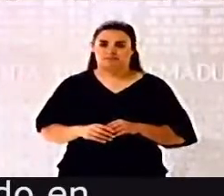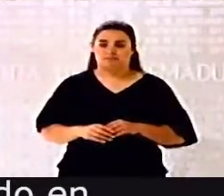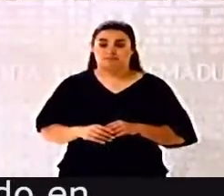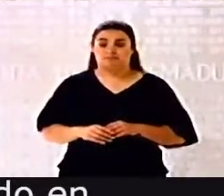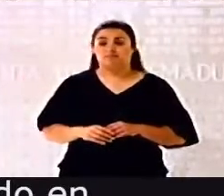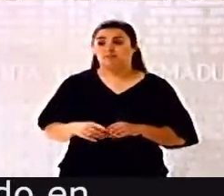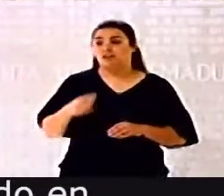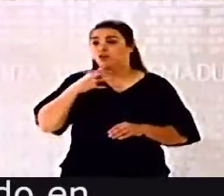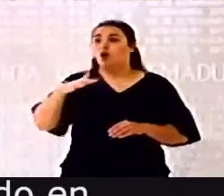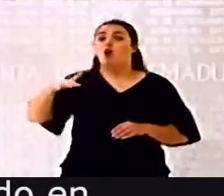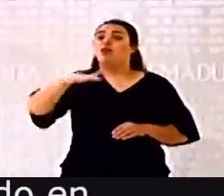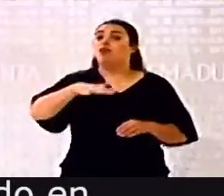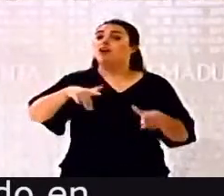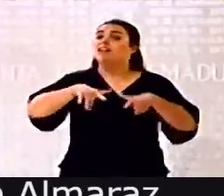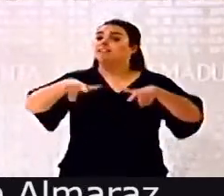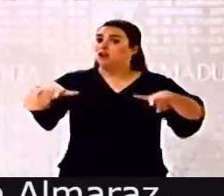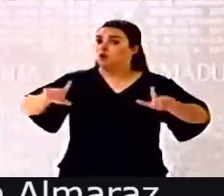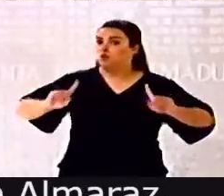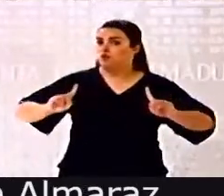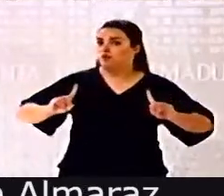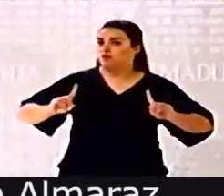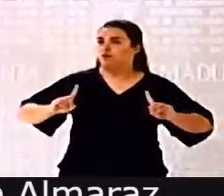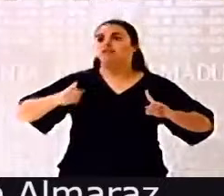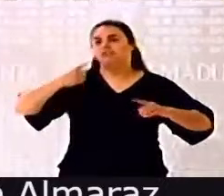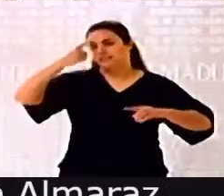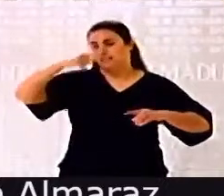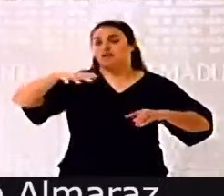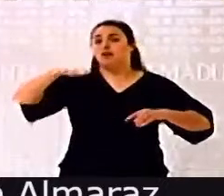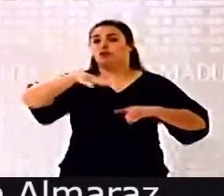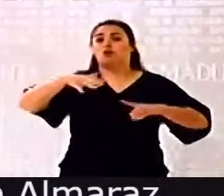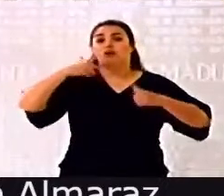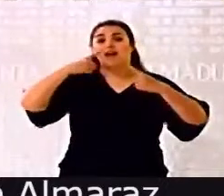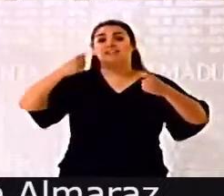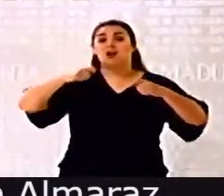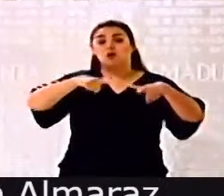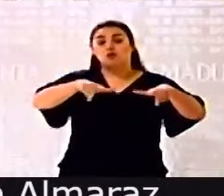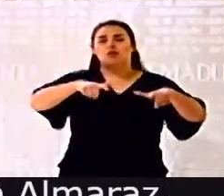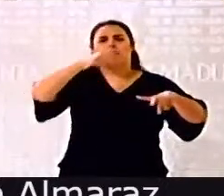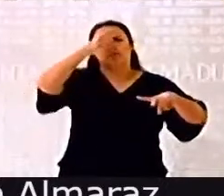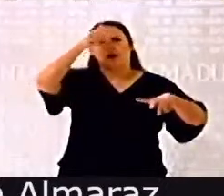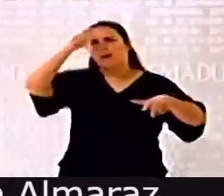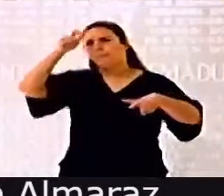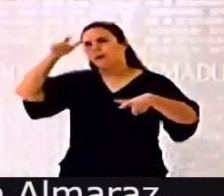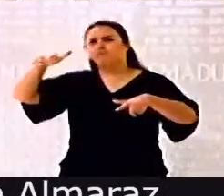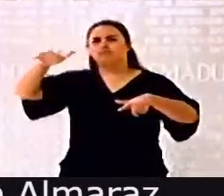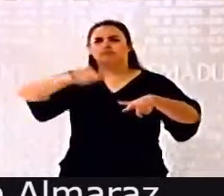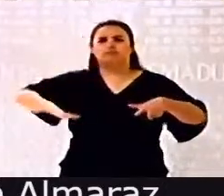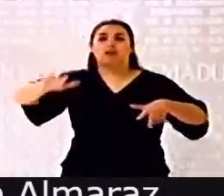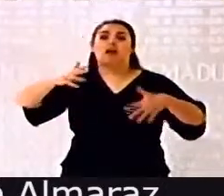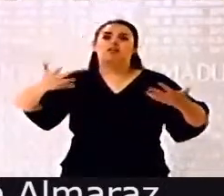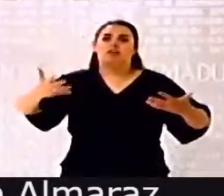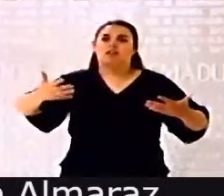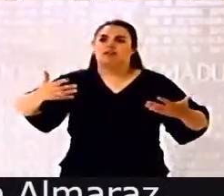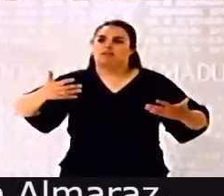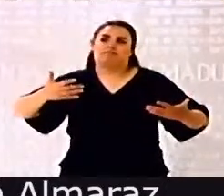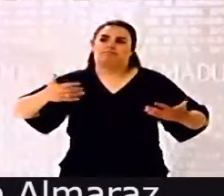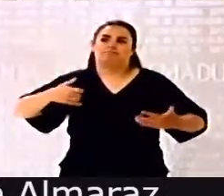Digo zona de salud, y saben que la zona de salud tiene distintas poblaciones, con lo cual no estoy